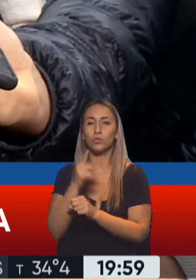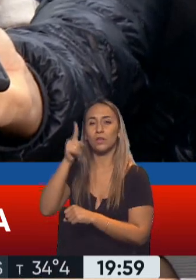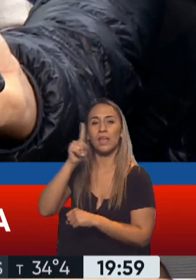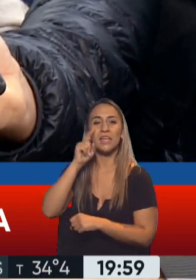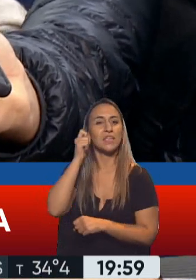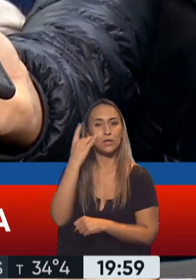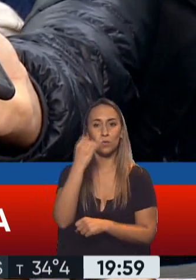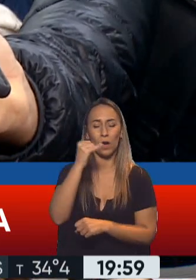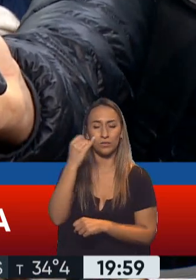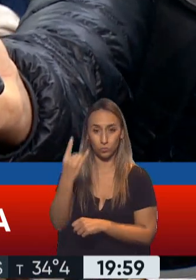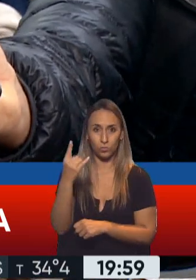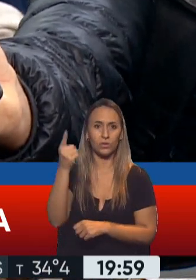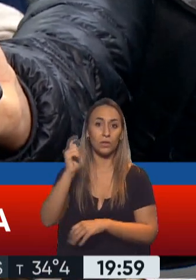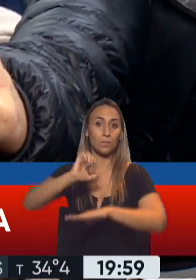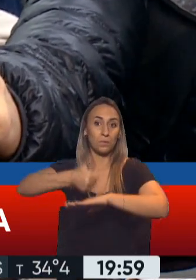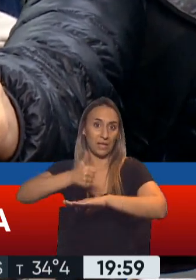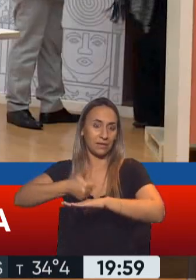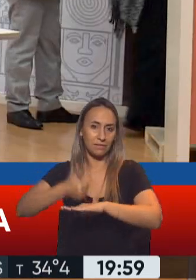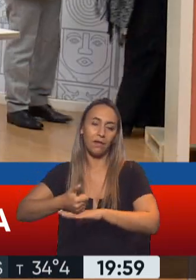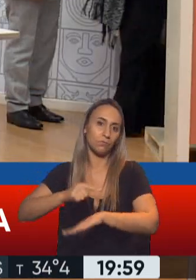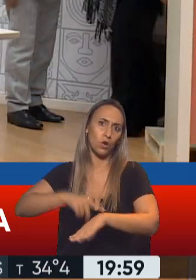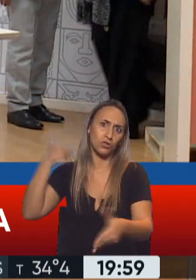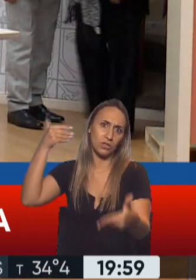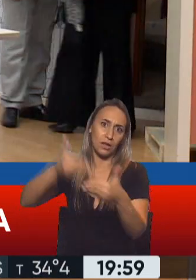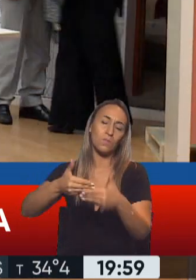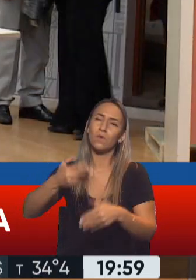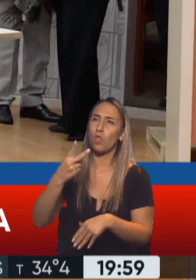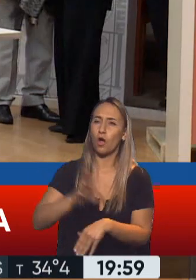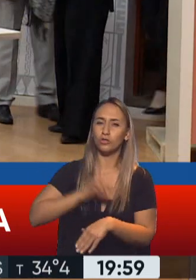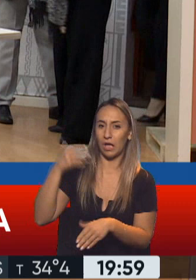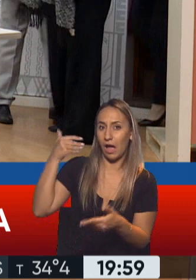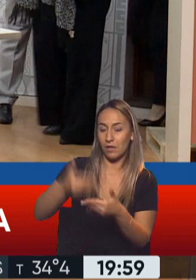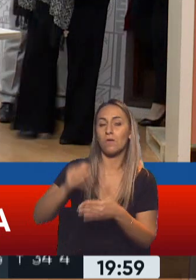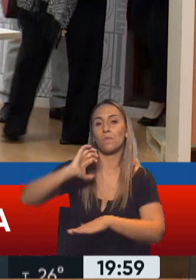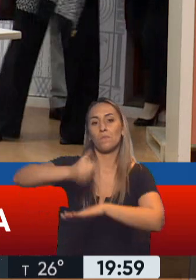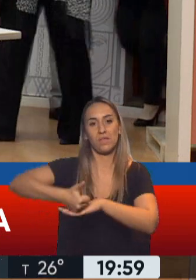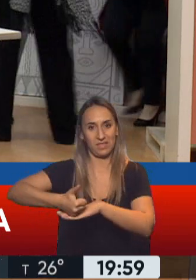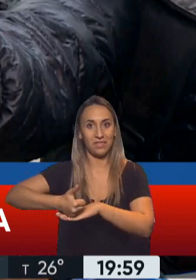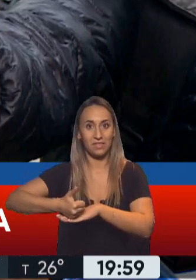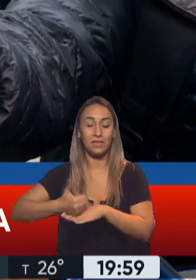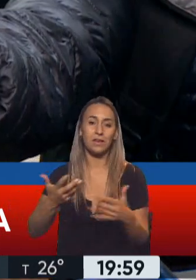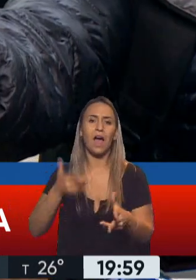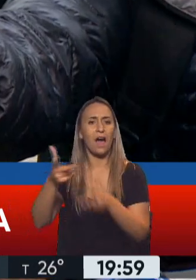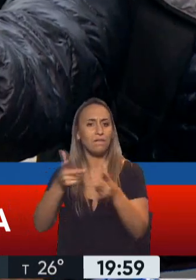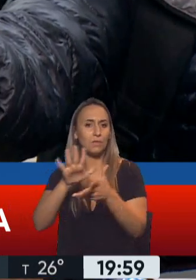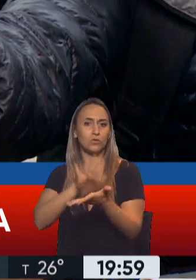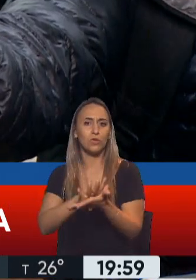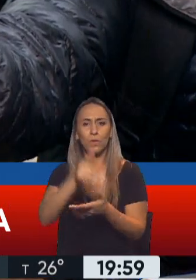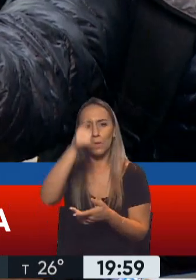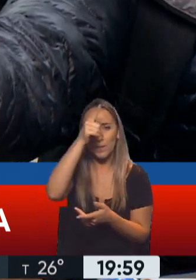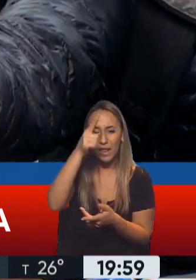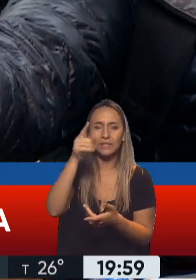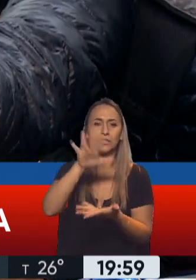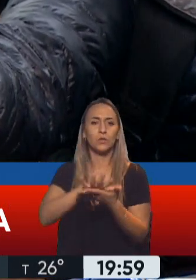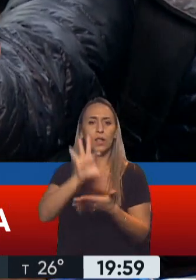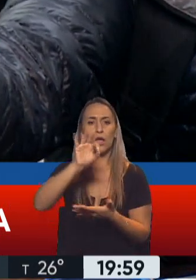donde fue presencial después de un tiempo largo, después de 2 años, la verdad es que donde hablamos de la vigilancia, de Omicron,